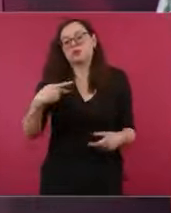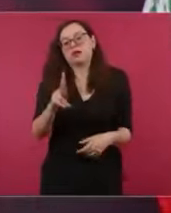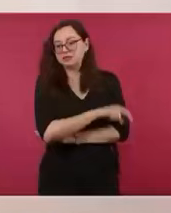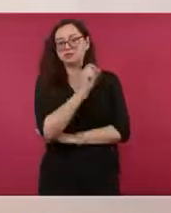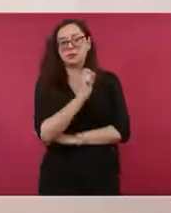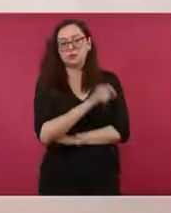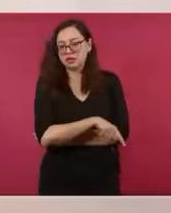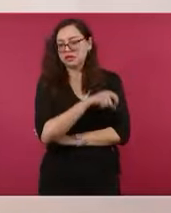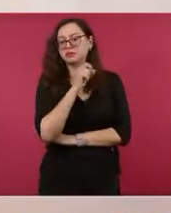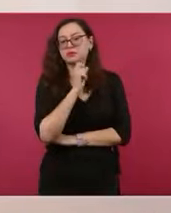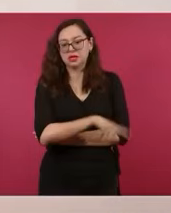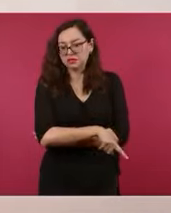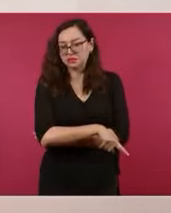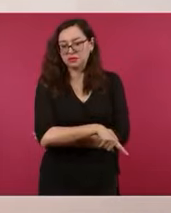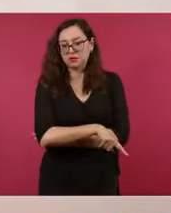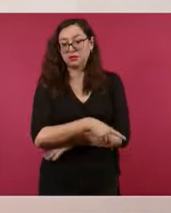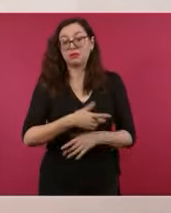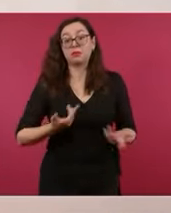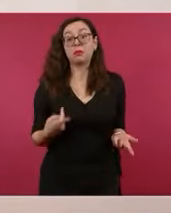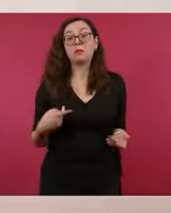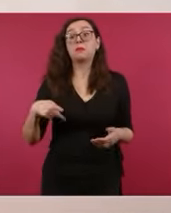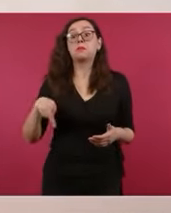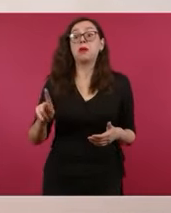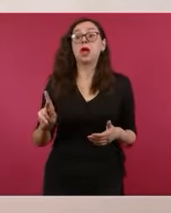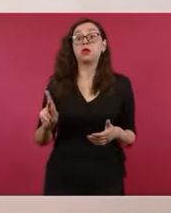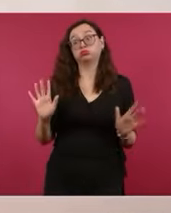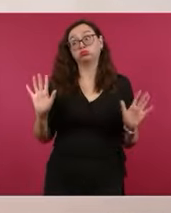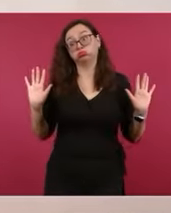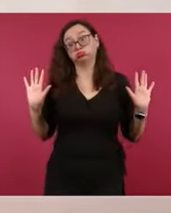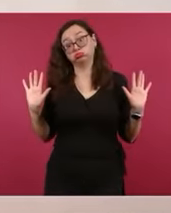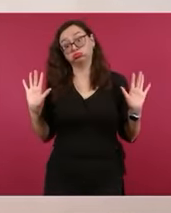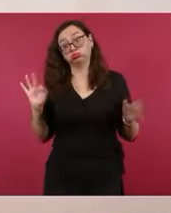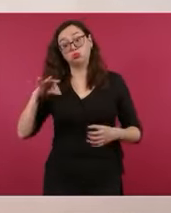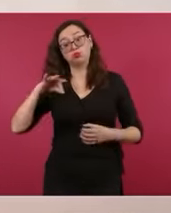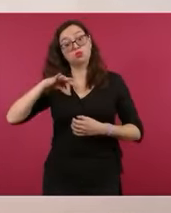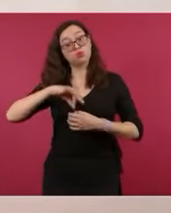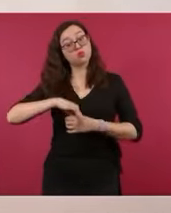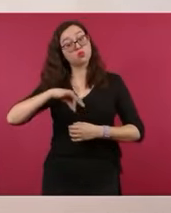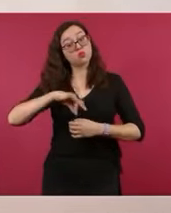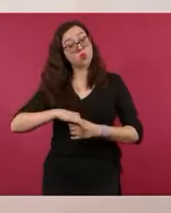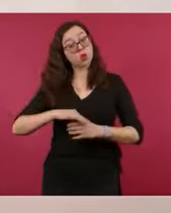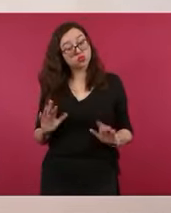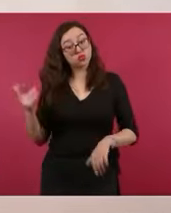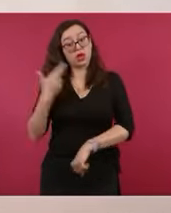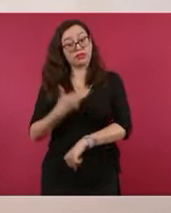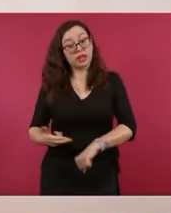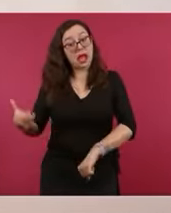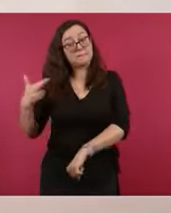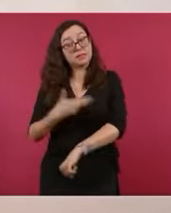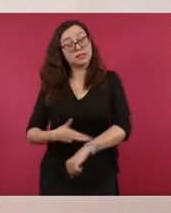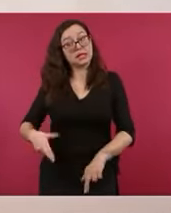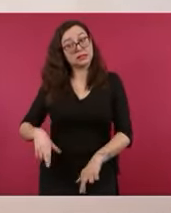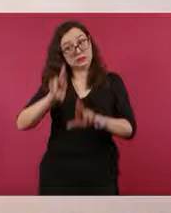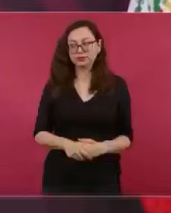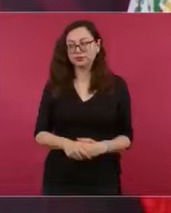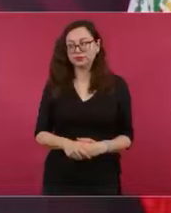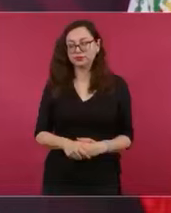ganar, pero se cuidaban las formas, aunque se violaba el